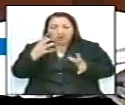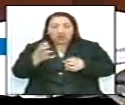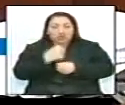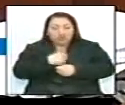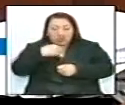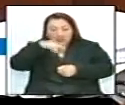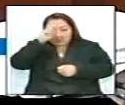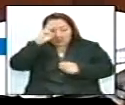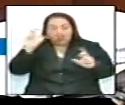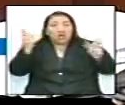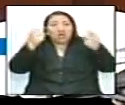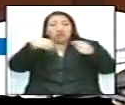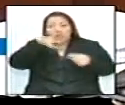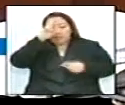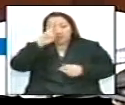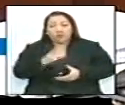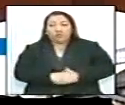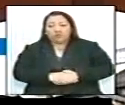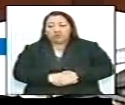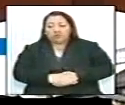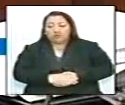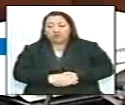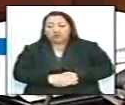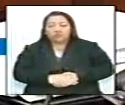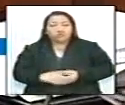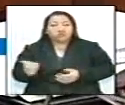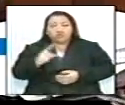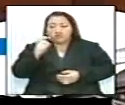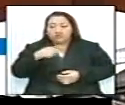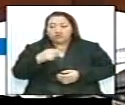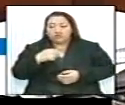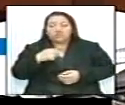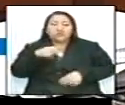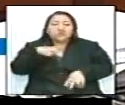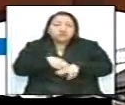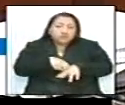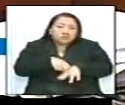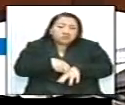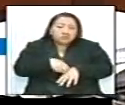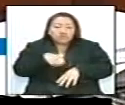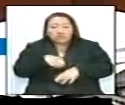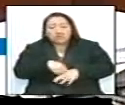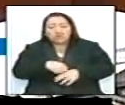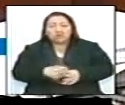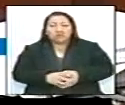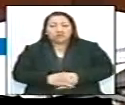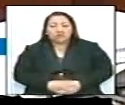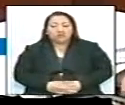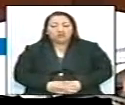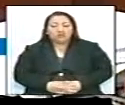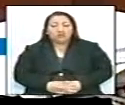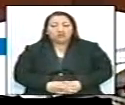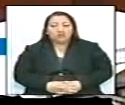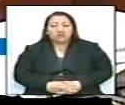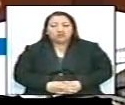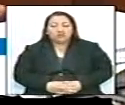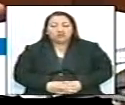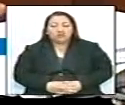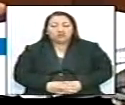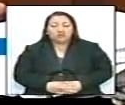este país. No necesitamos zancadillas o